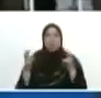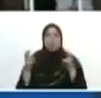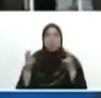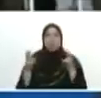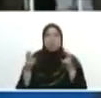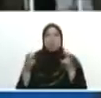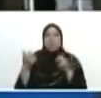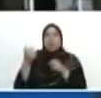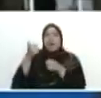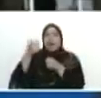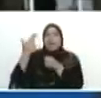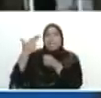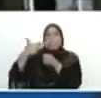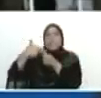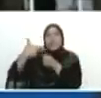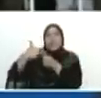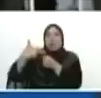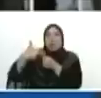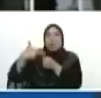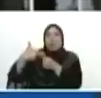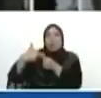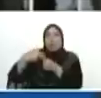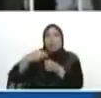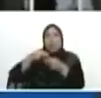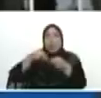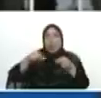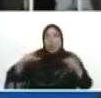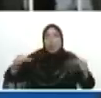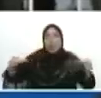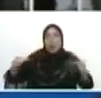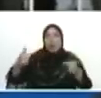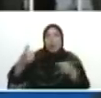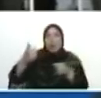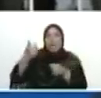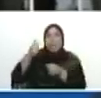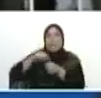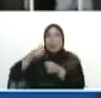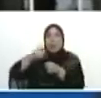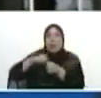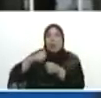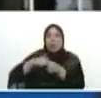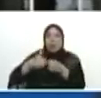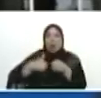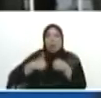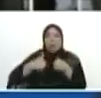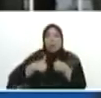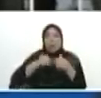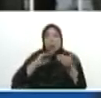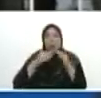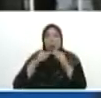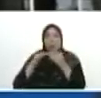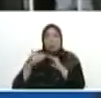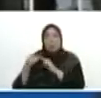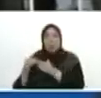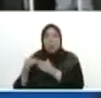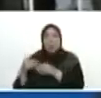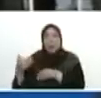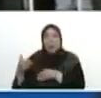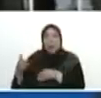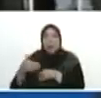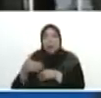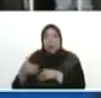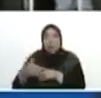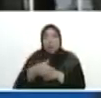desbordes de petróleo sobre el lago de Maracaibo Y cómo han afectado a las comunidades de pescadores y